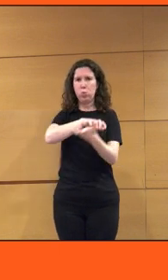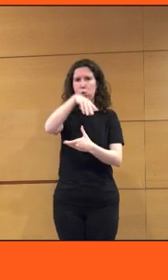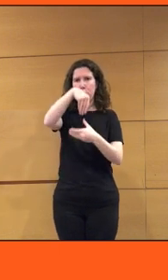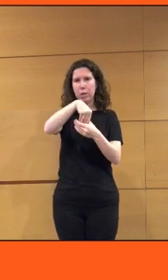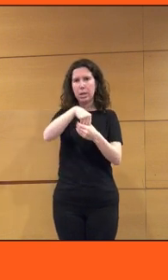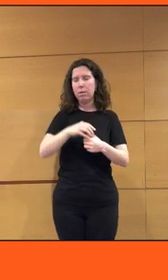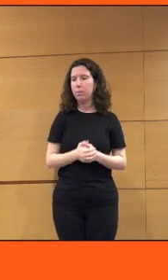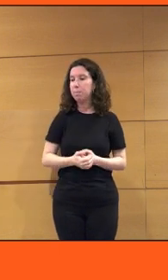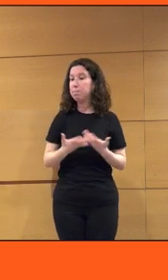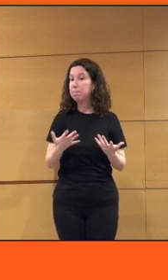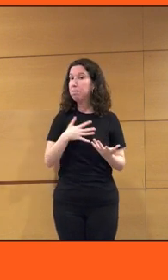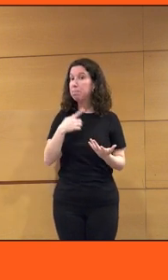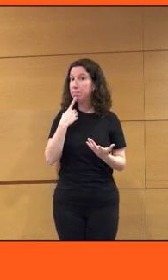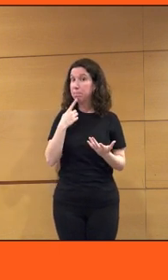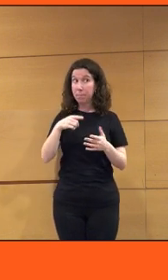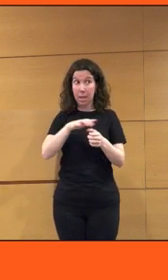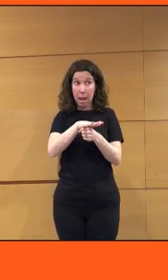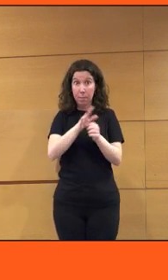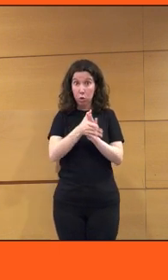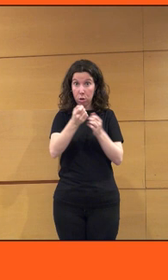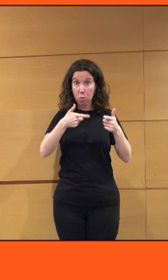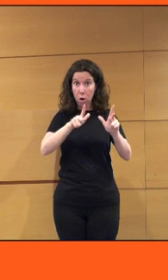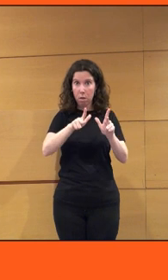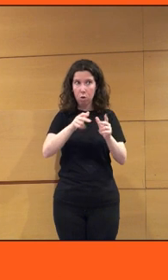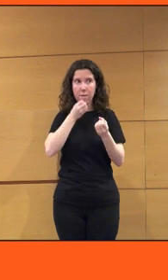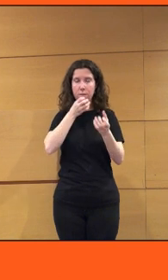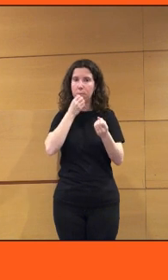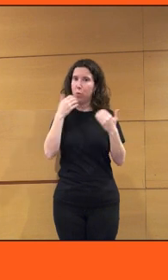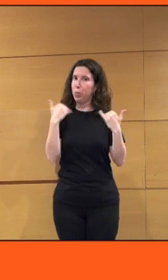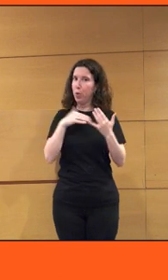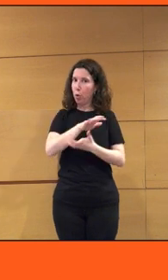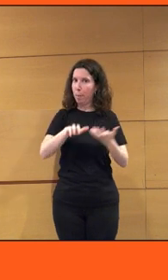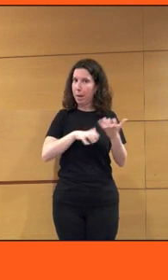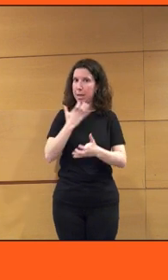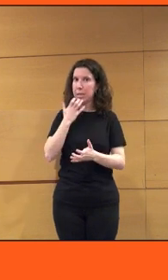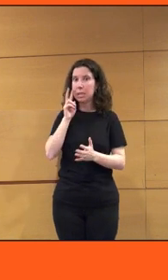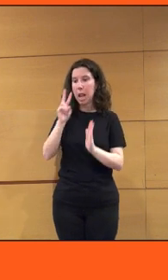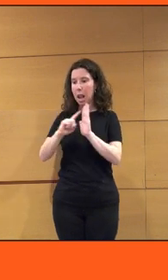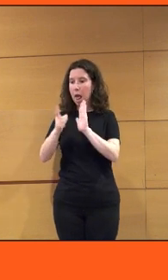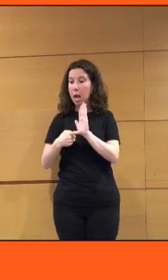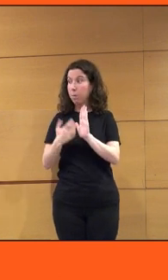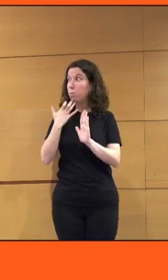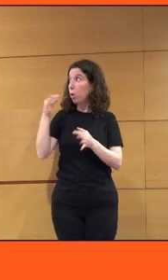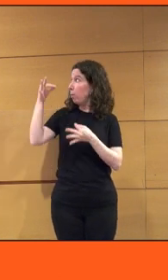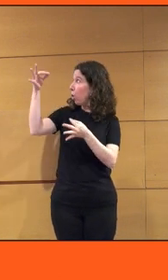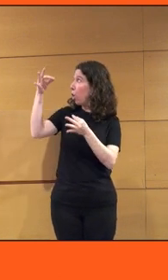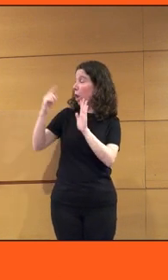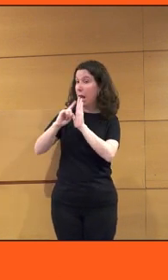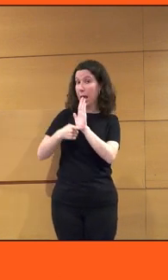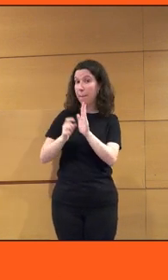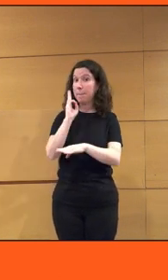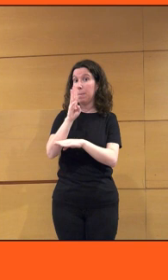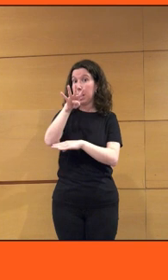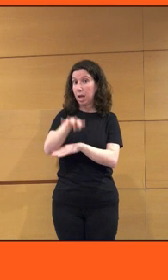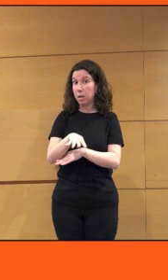Y la información en los contextos democráticos es verdaderamente compleja. Si nos miramos las leyes, por ejemplo, ahí tenéis una ley del Parlamento de